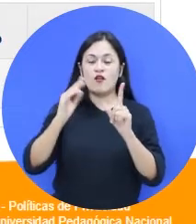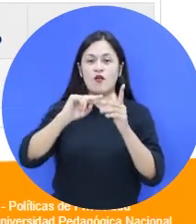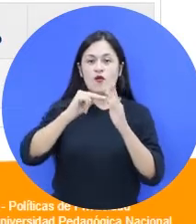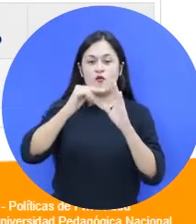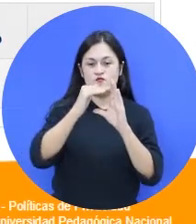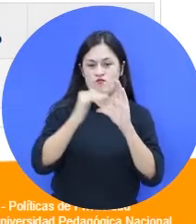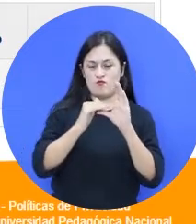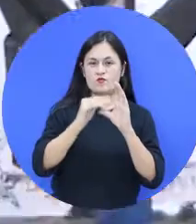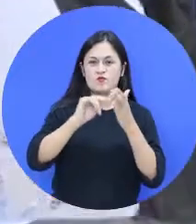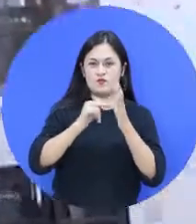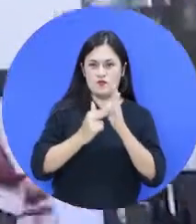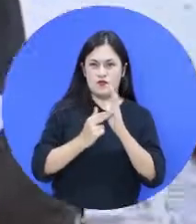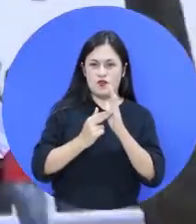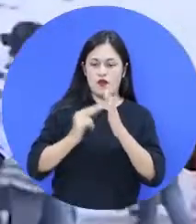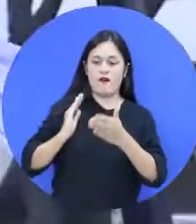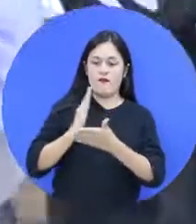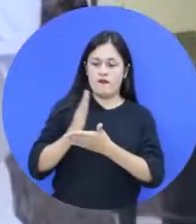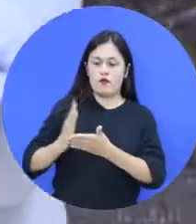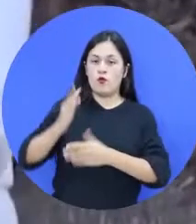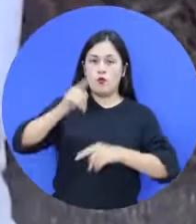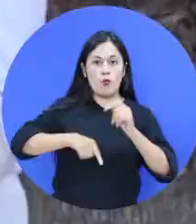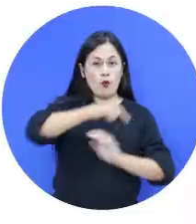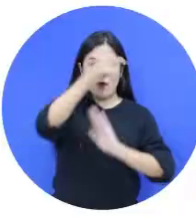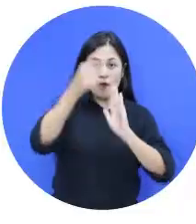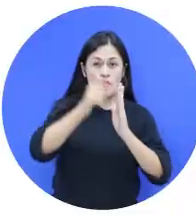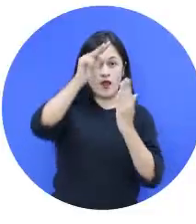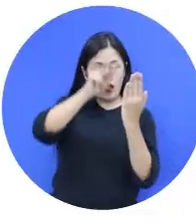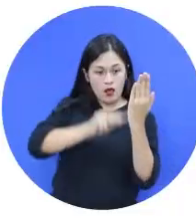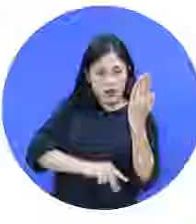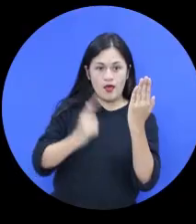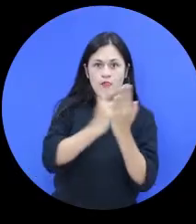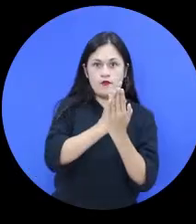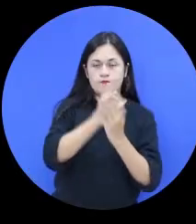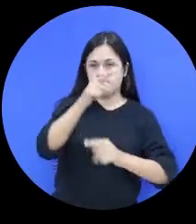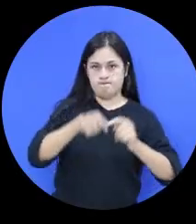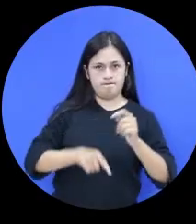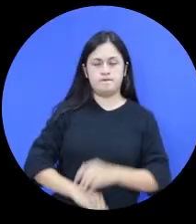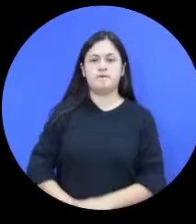el catálogo es una base de datos referencial, por lo tanto, no pueden acceder a texto completo.